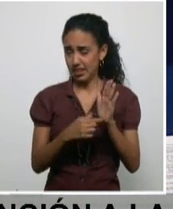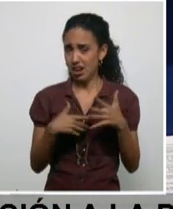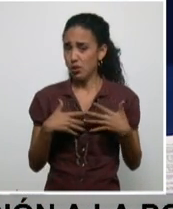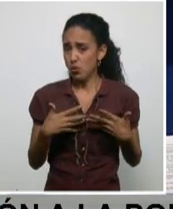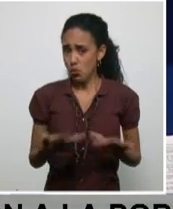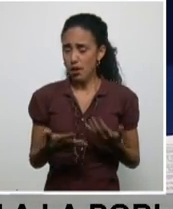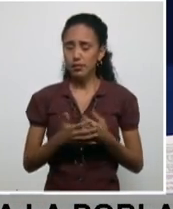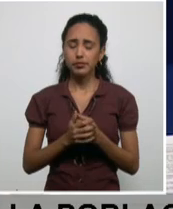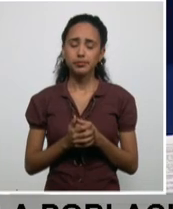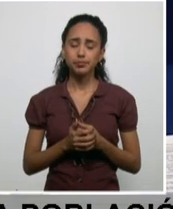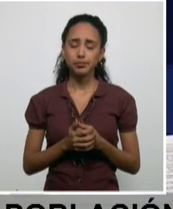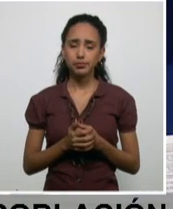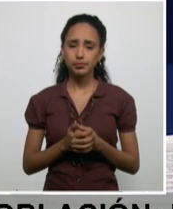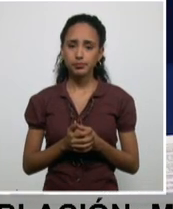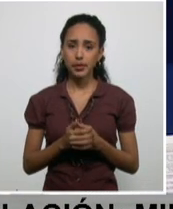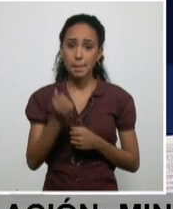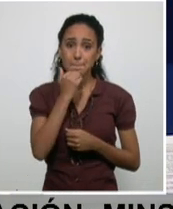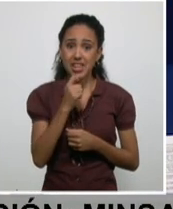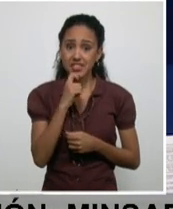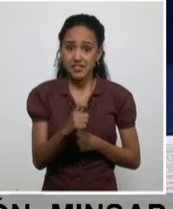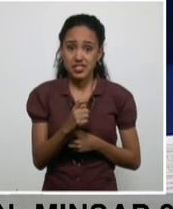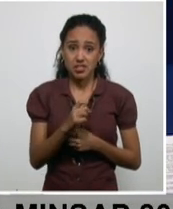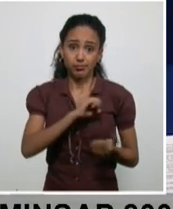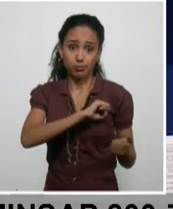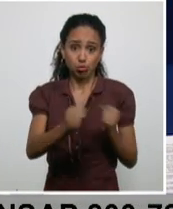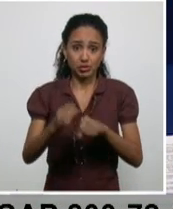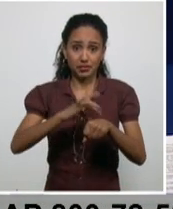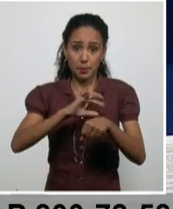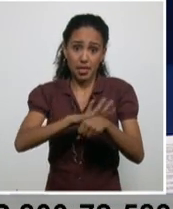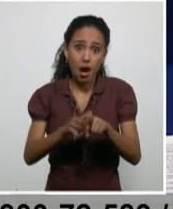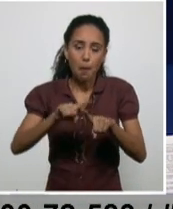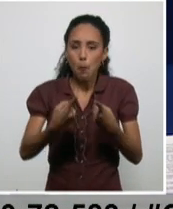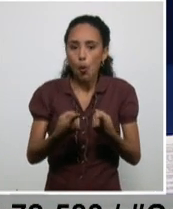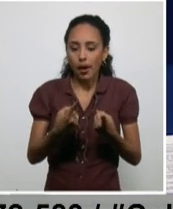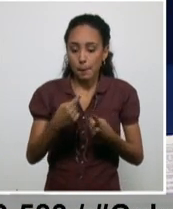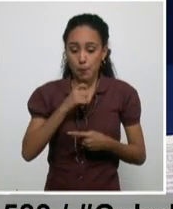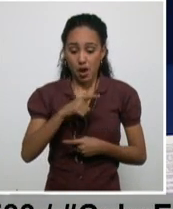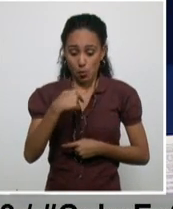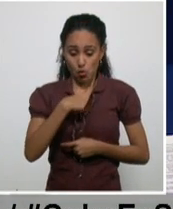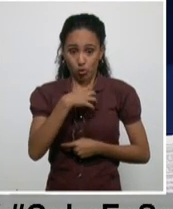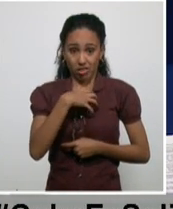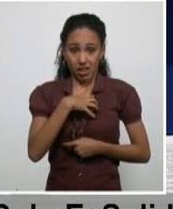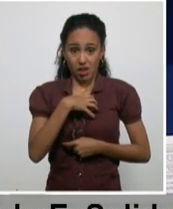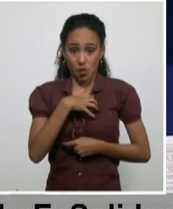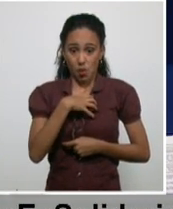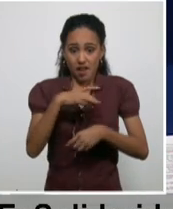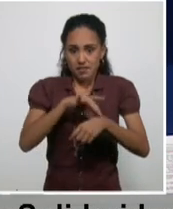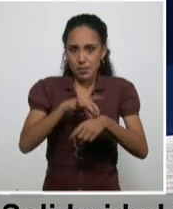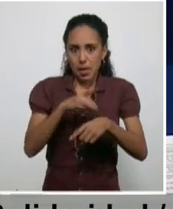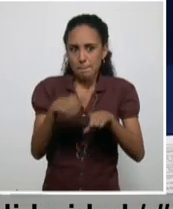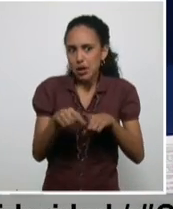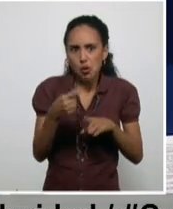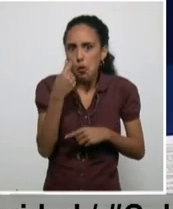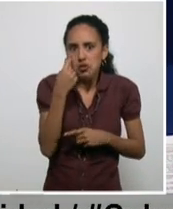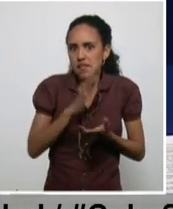que hace más difícil su control, es precisamente estas características.